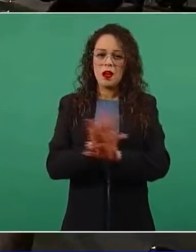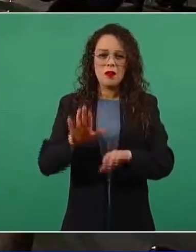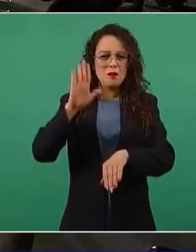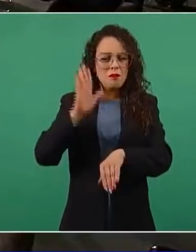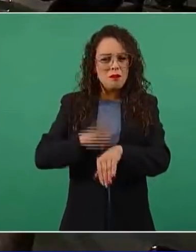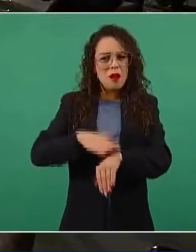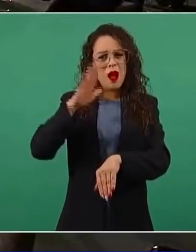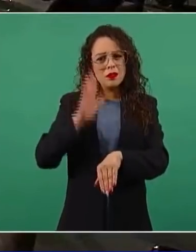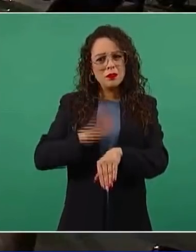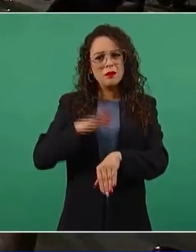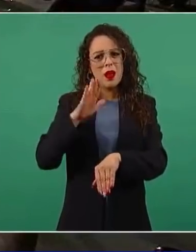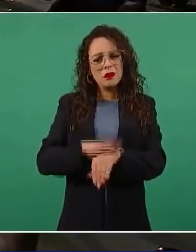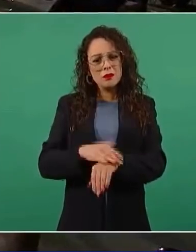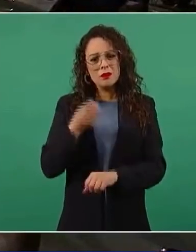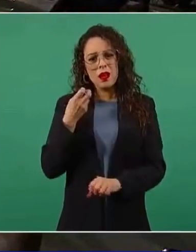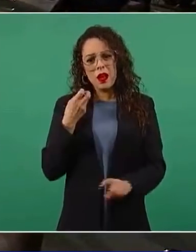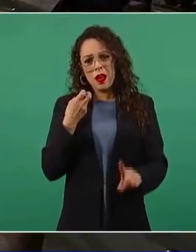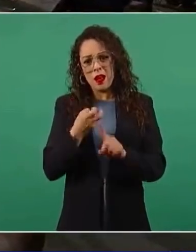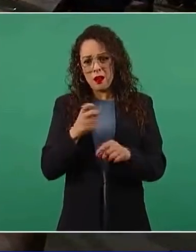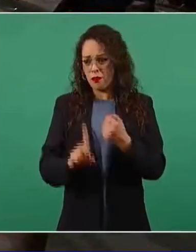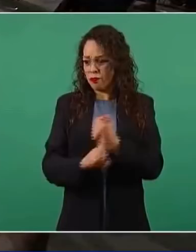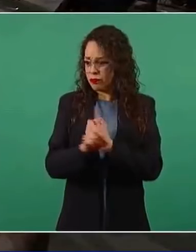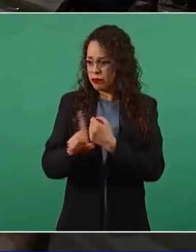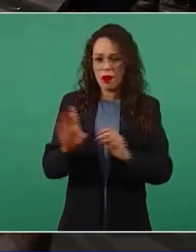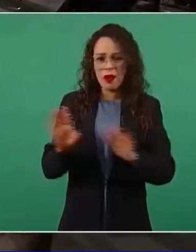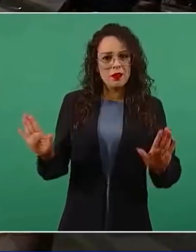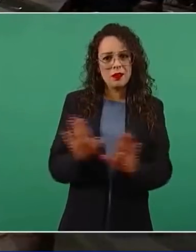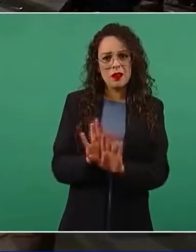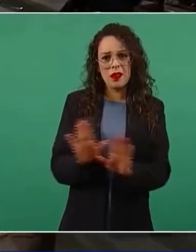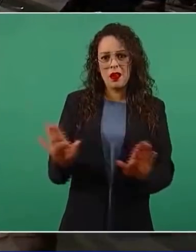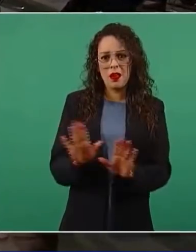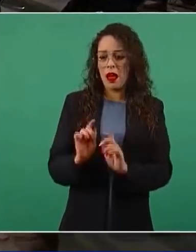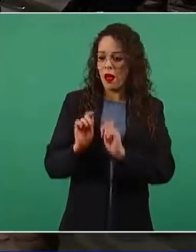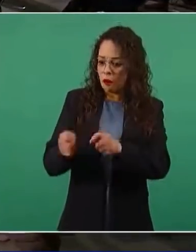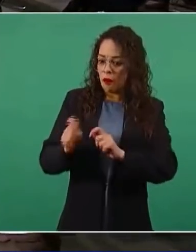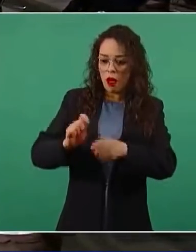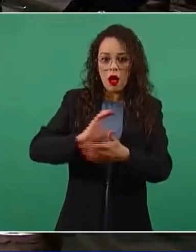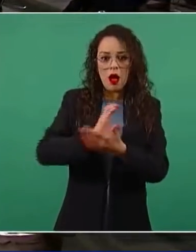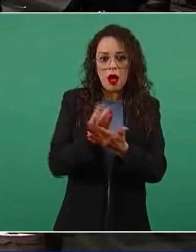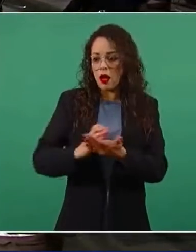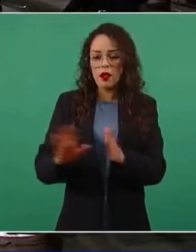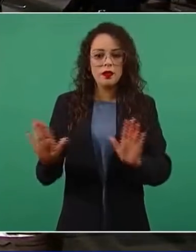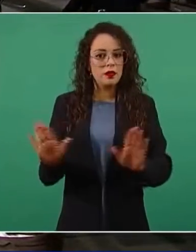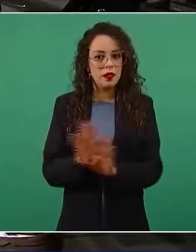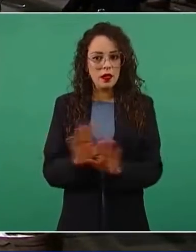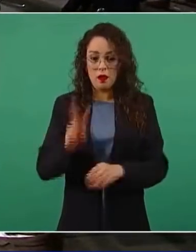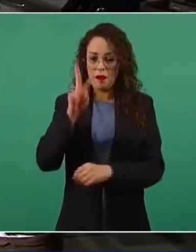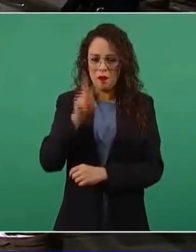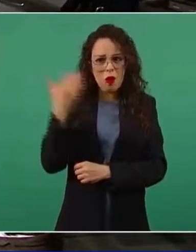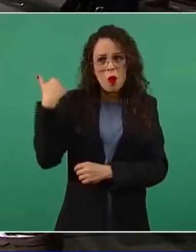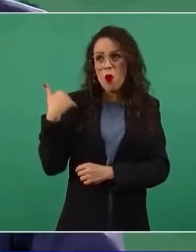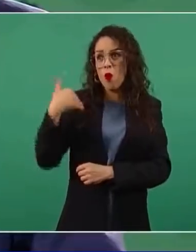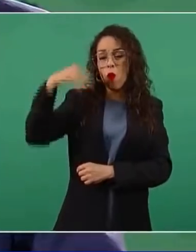ese tipo de subrogaciones. Fue extremo.